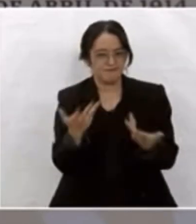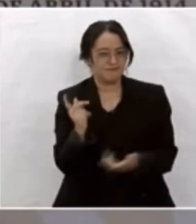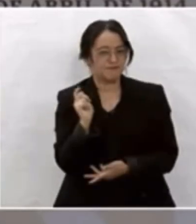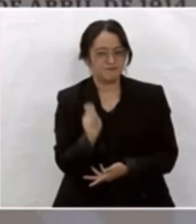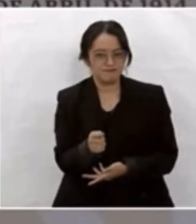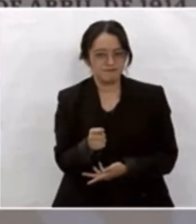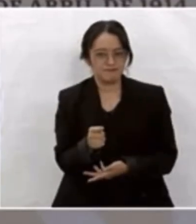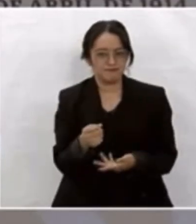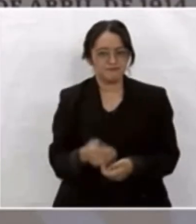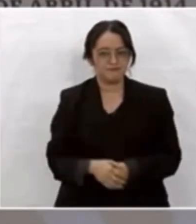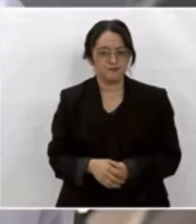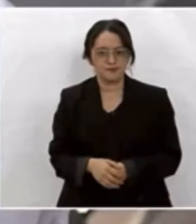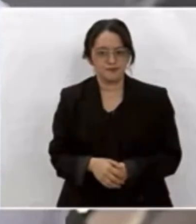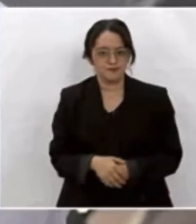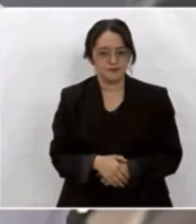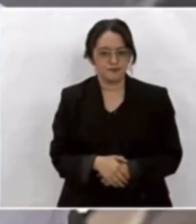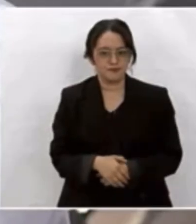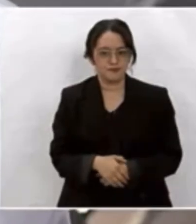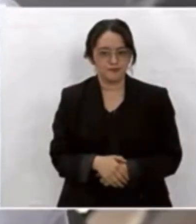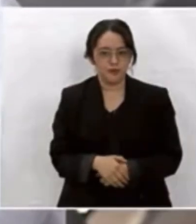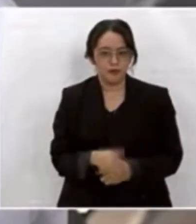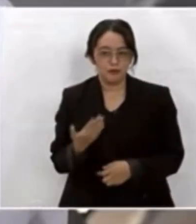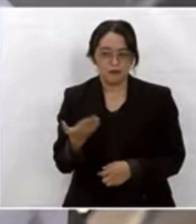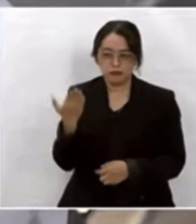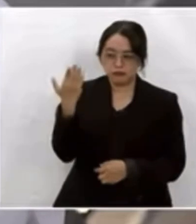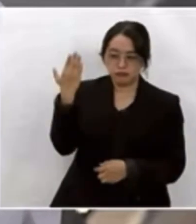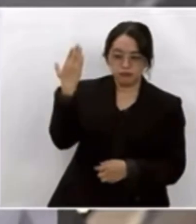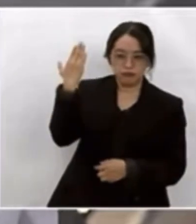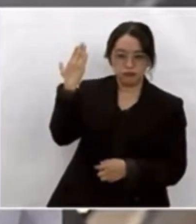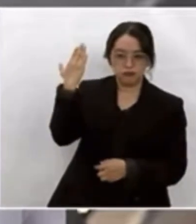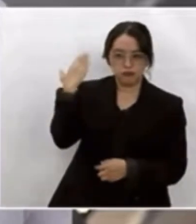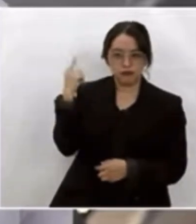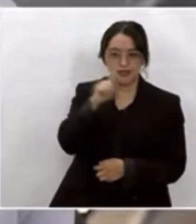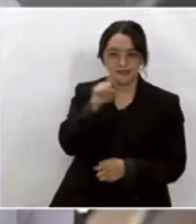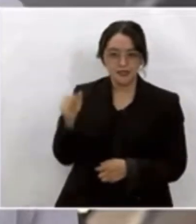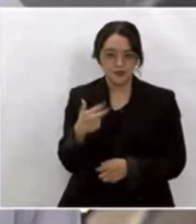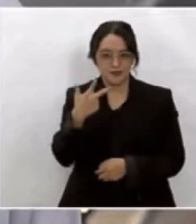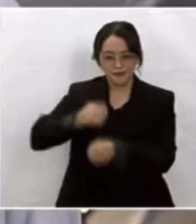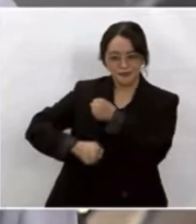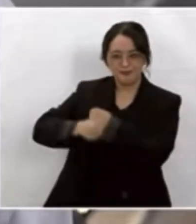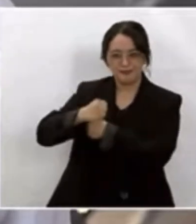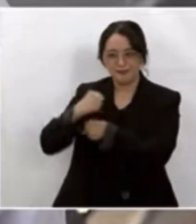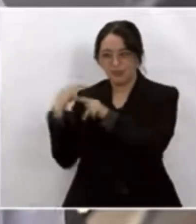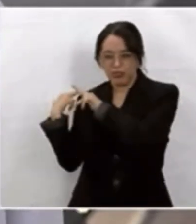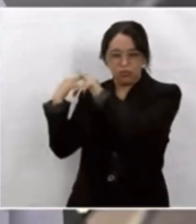que un día como hoy, hace 108 años,